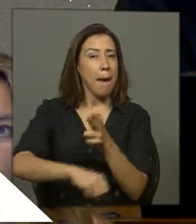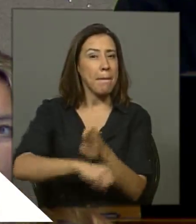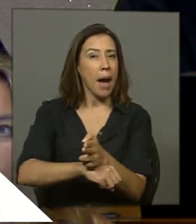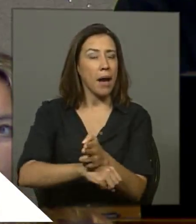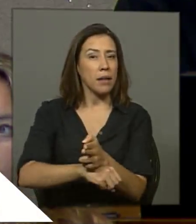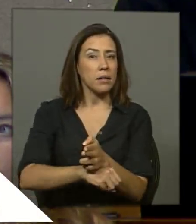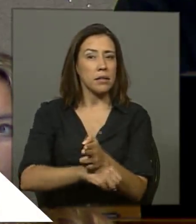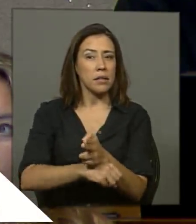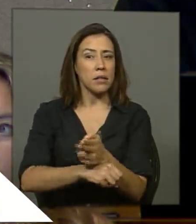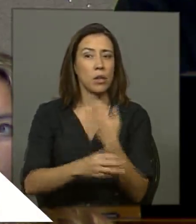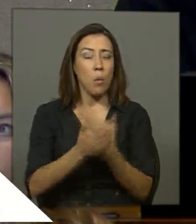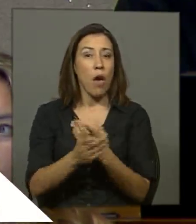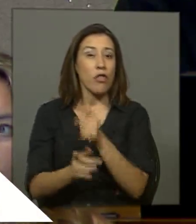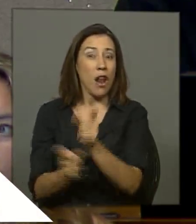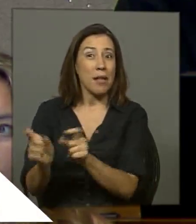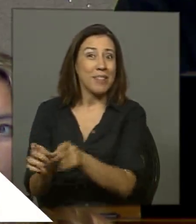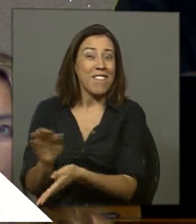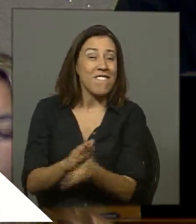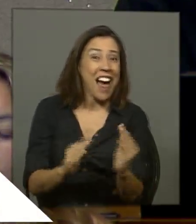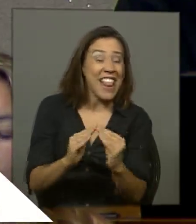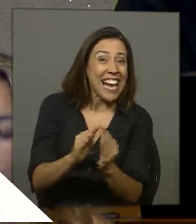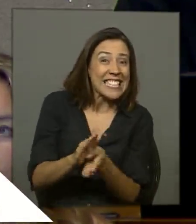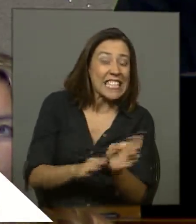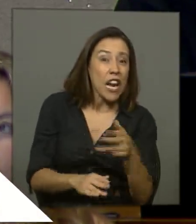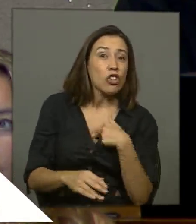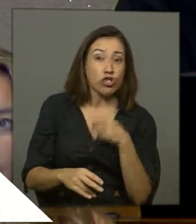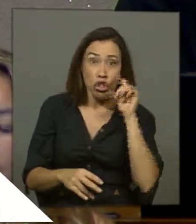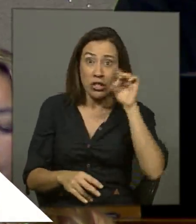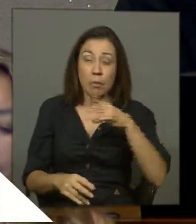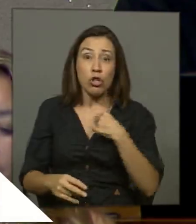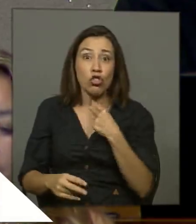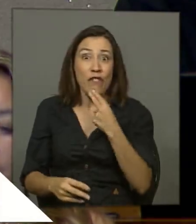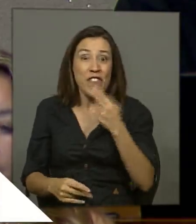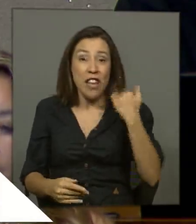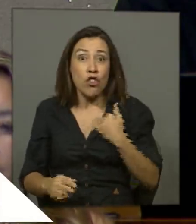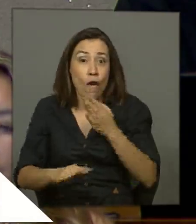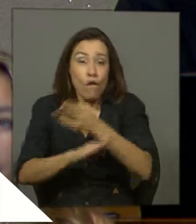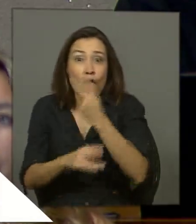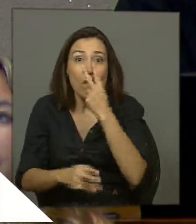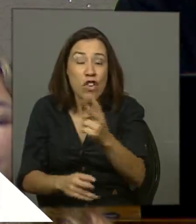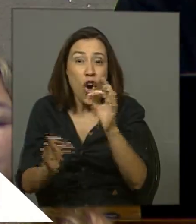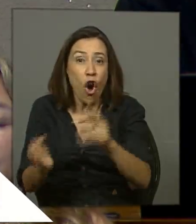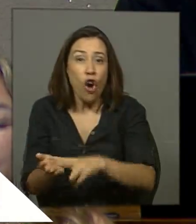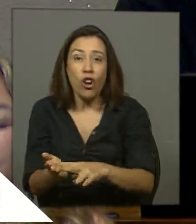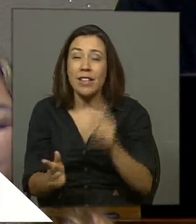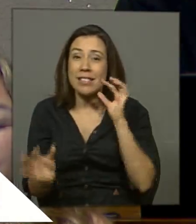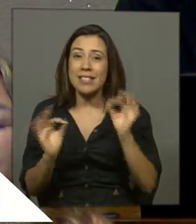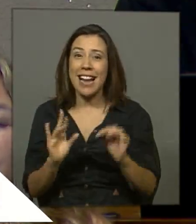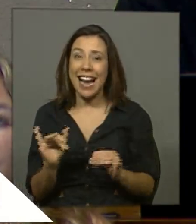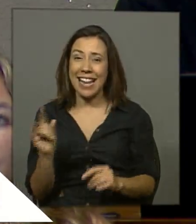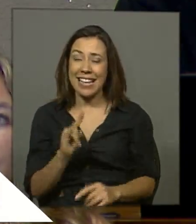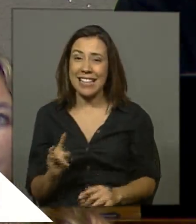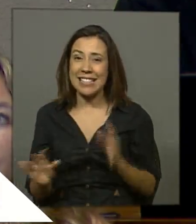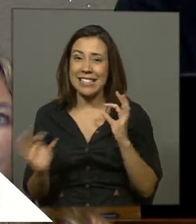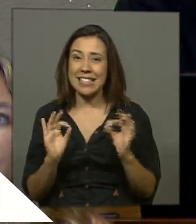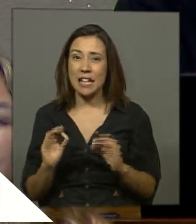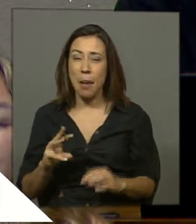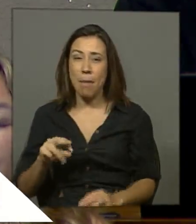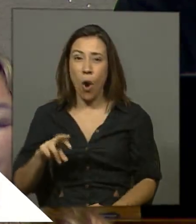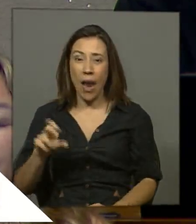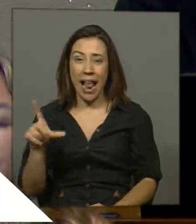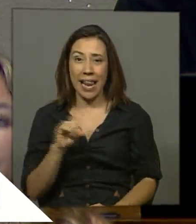cuando salen de su casa y eso me consta porque me tocó vivirlo la señora Dina Reyes la señora